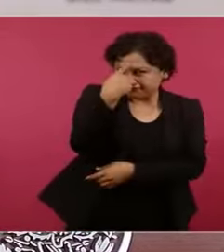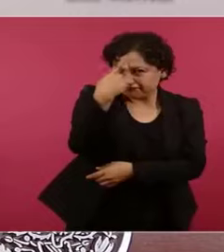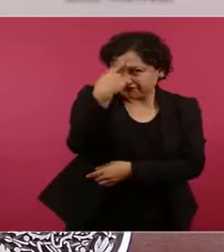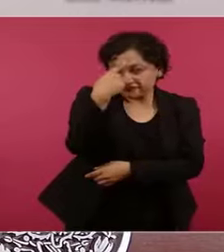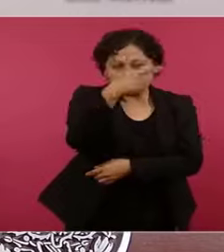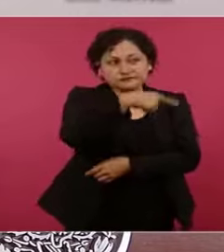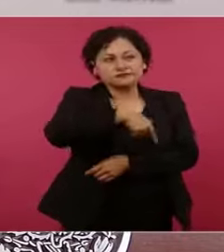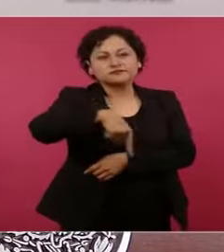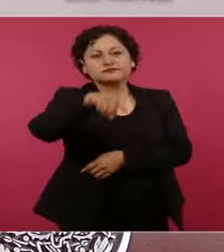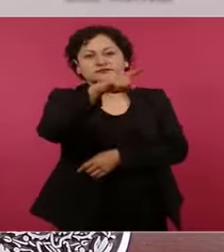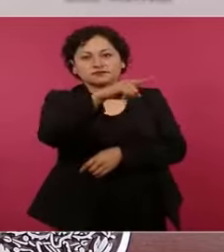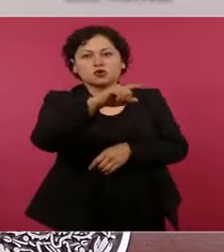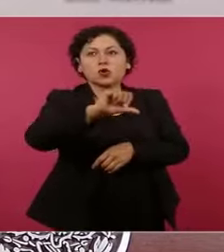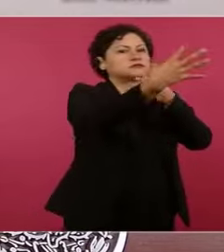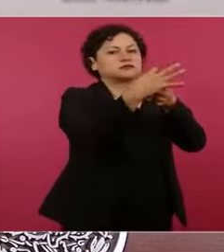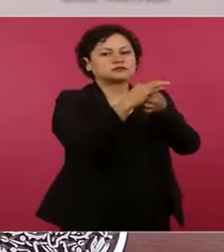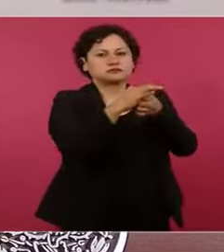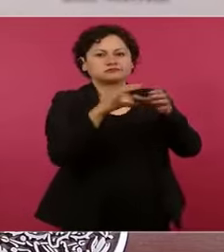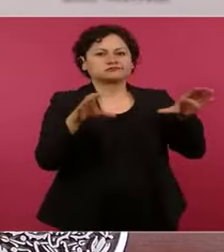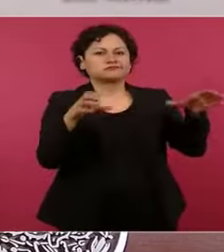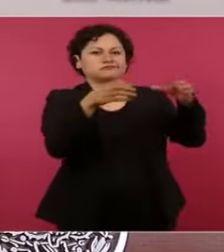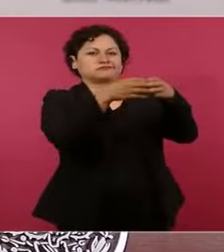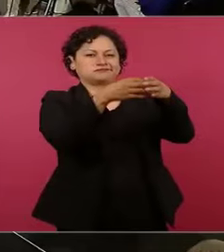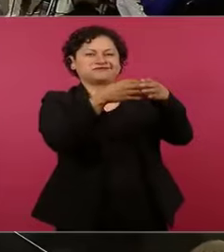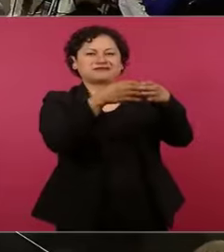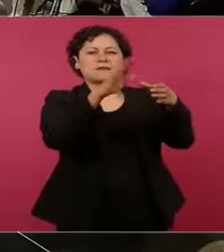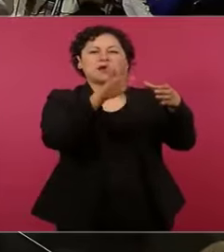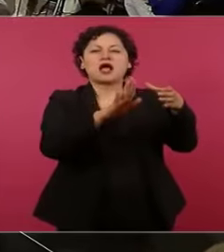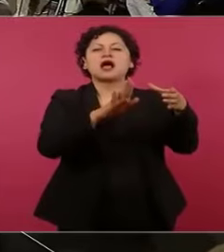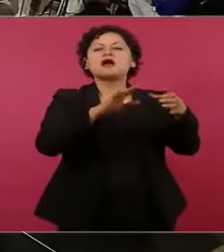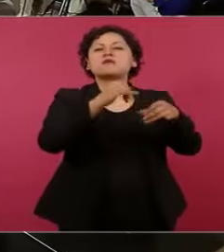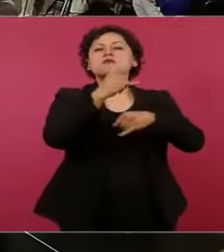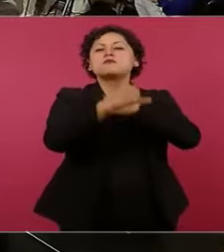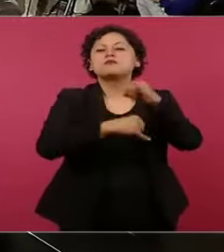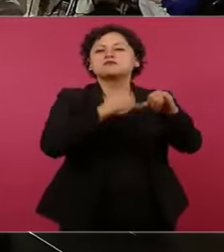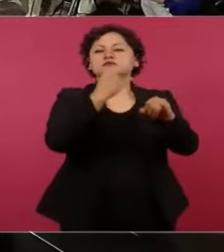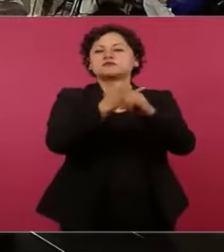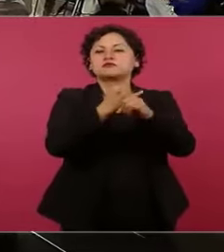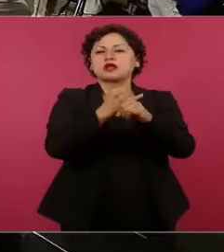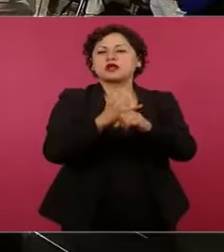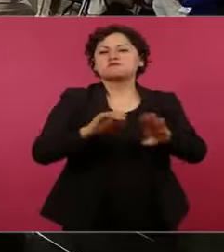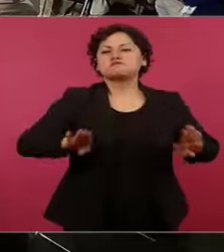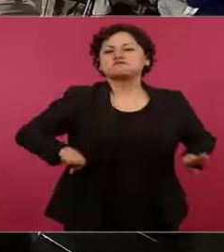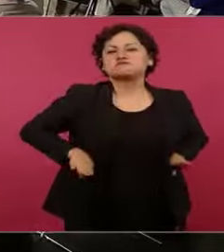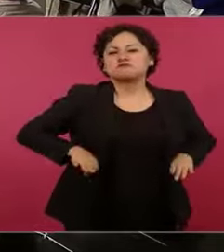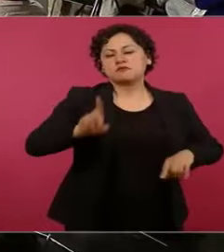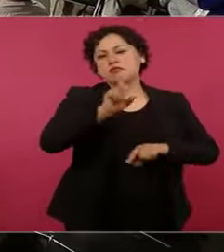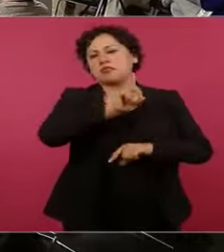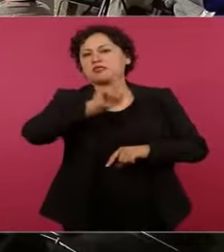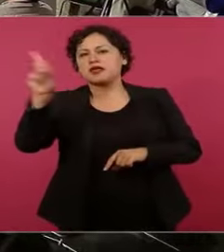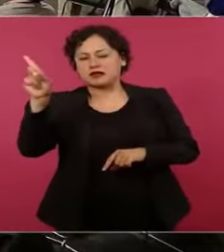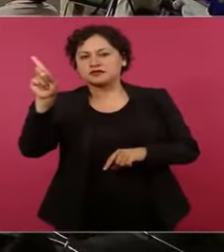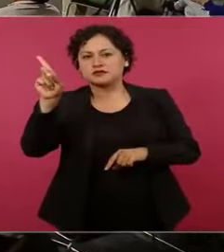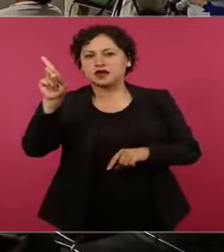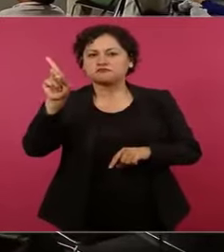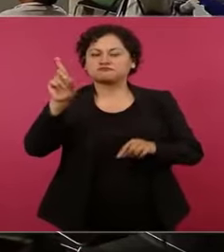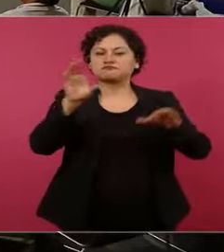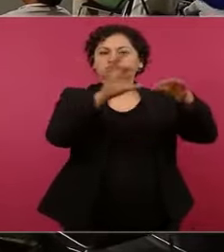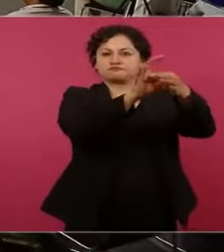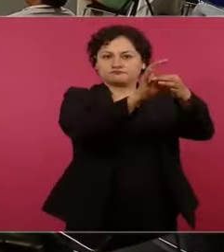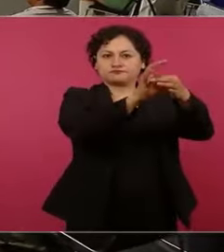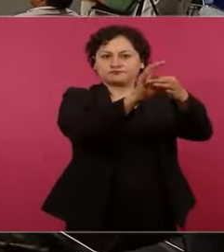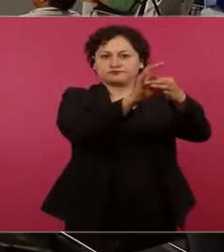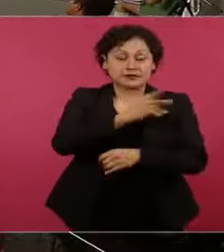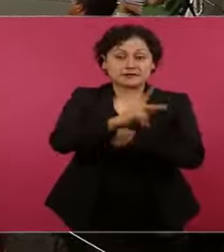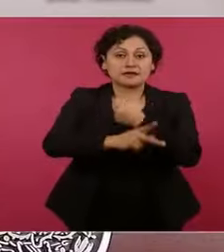movimiento internacional de derecha, y subieron una denuncia en contra de nosotros en el